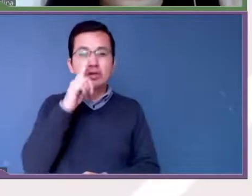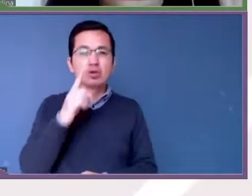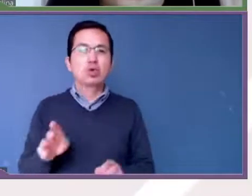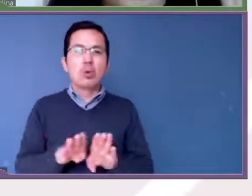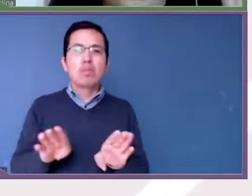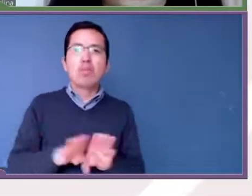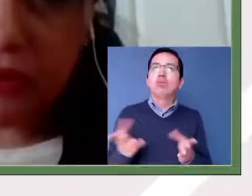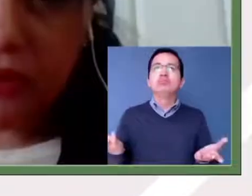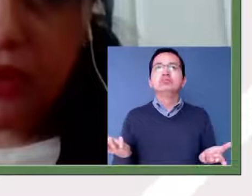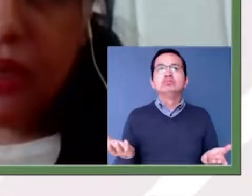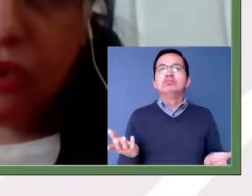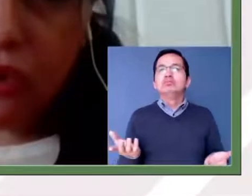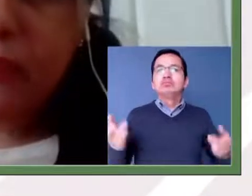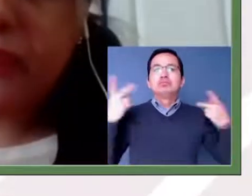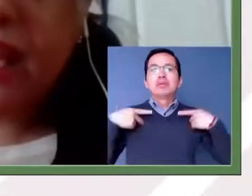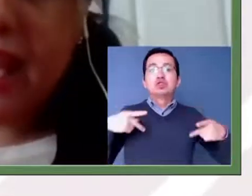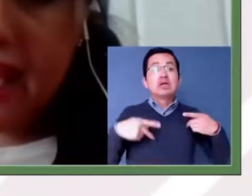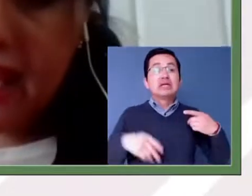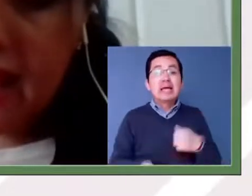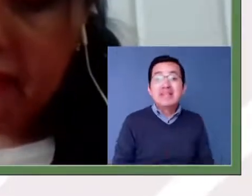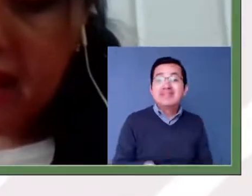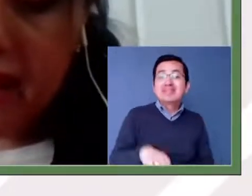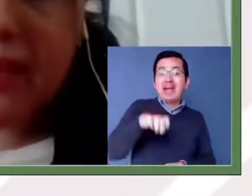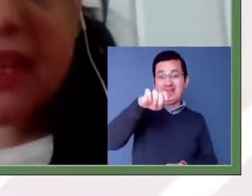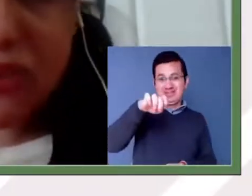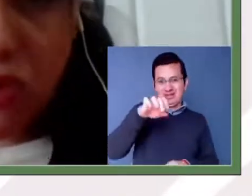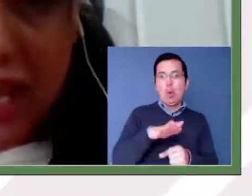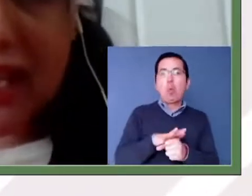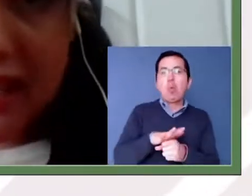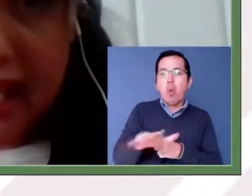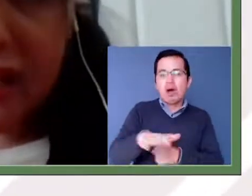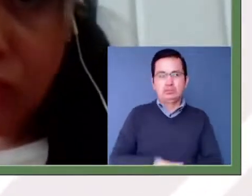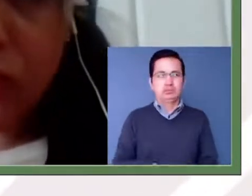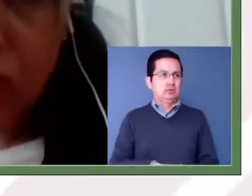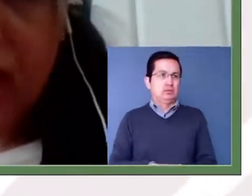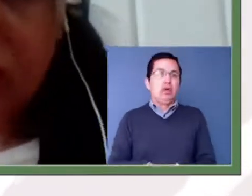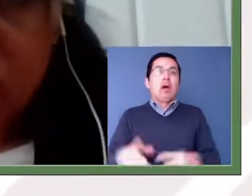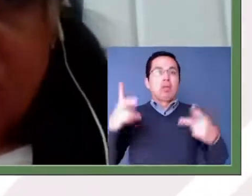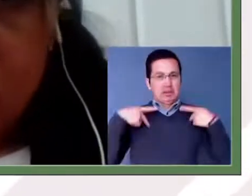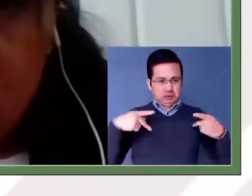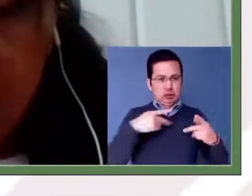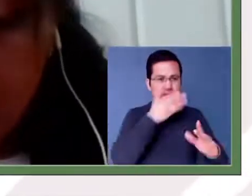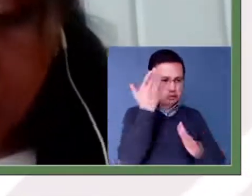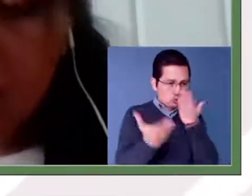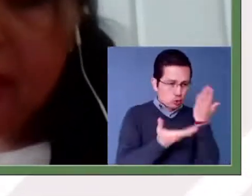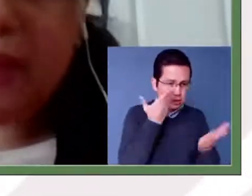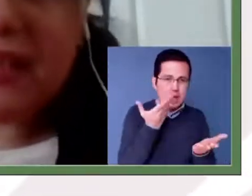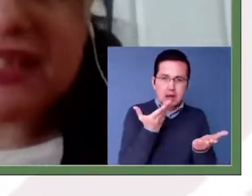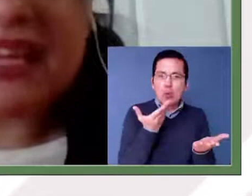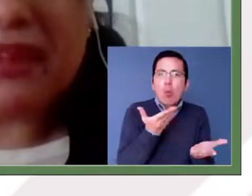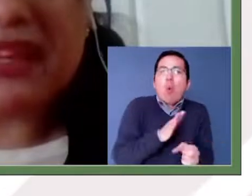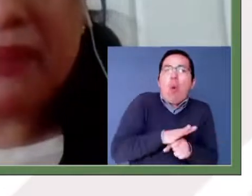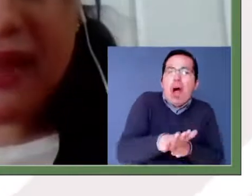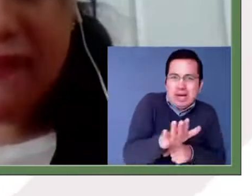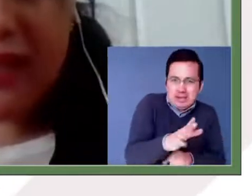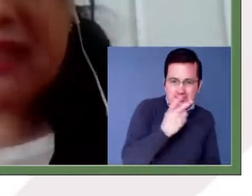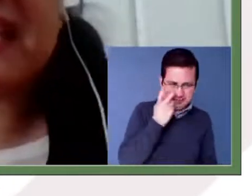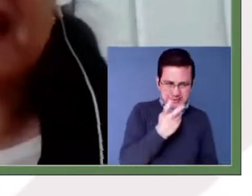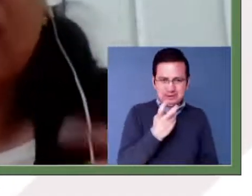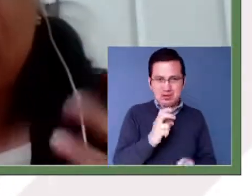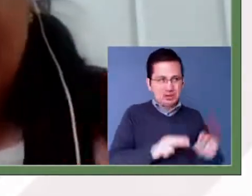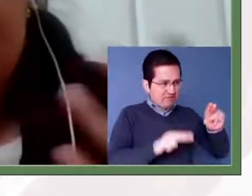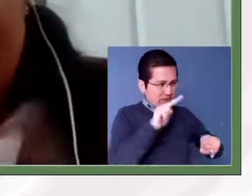de edad, por ejemplo, ¿no? La variable de escolaridad, el número de años estudiados, precisamente para